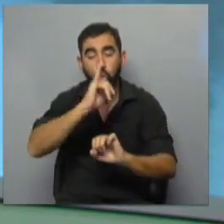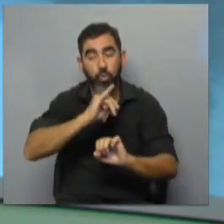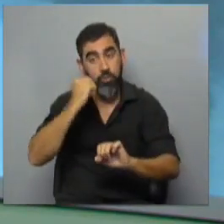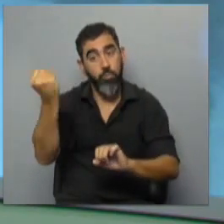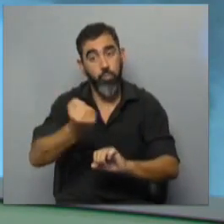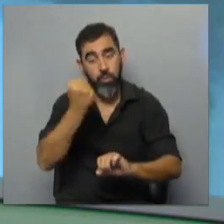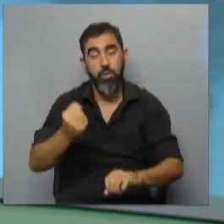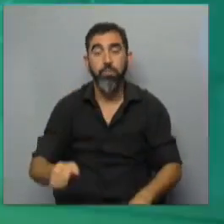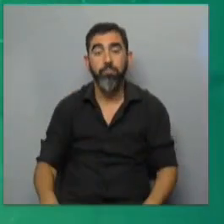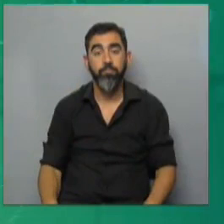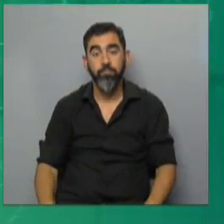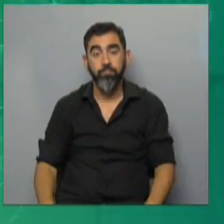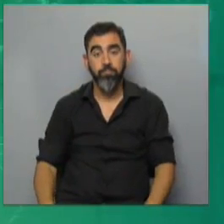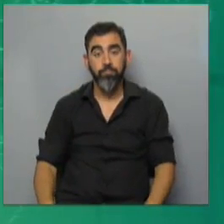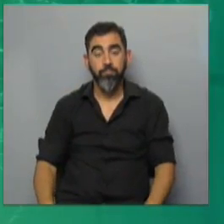importantes